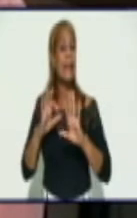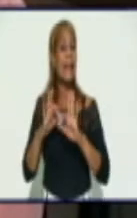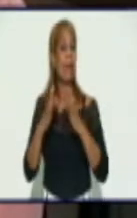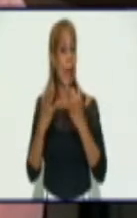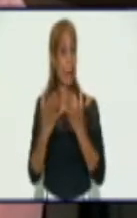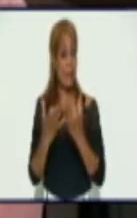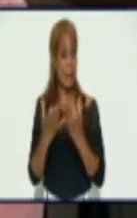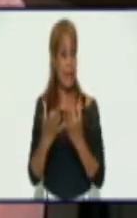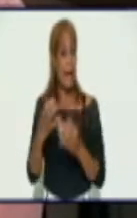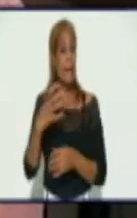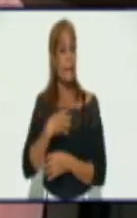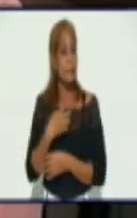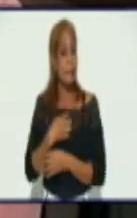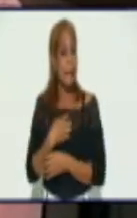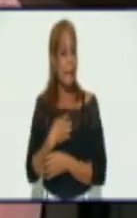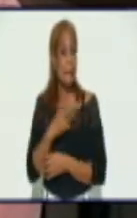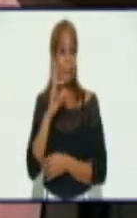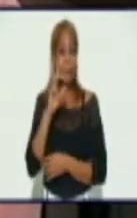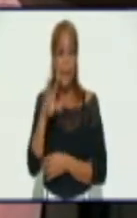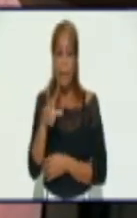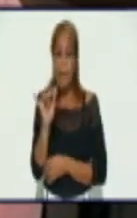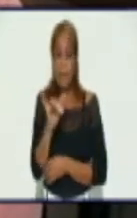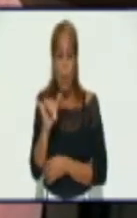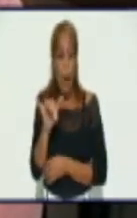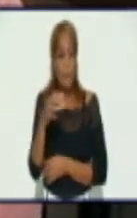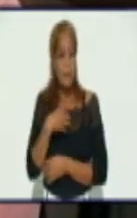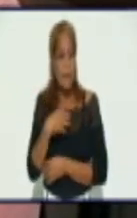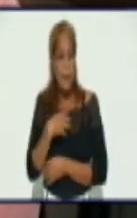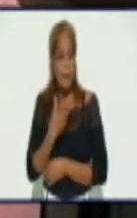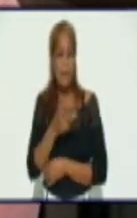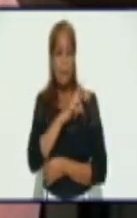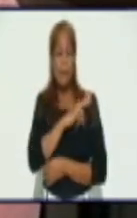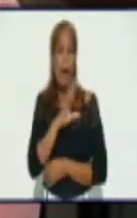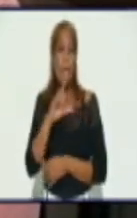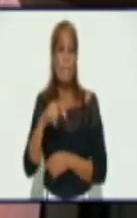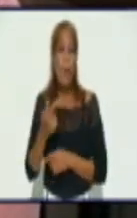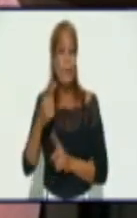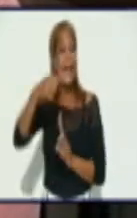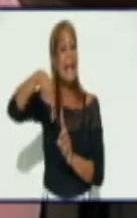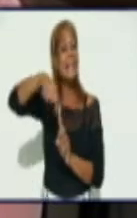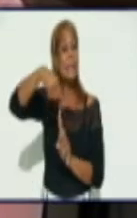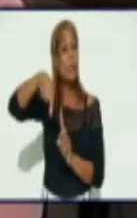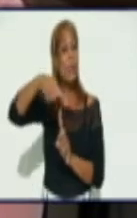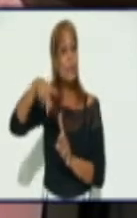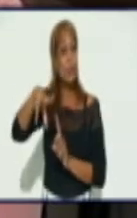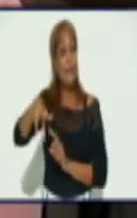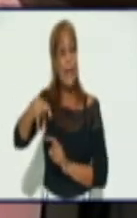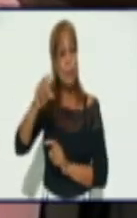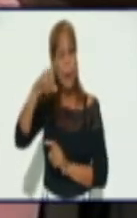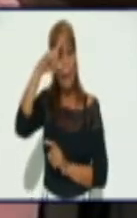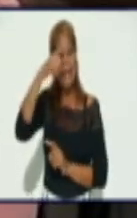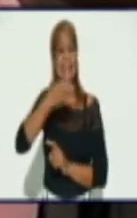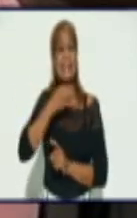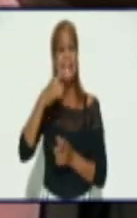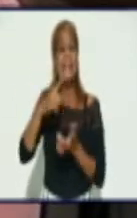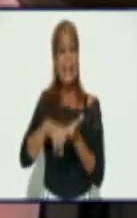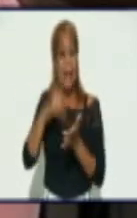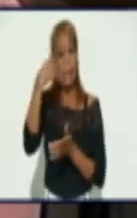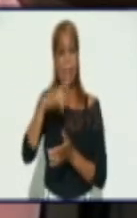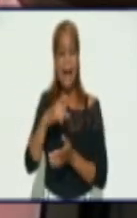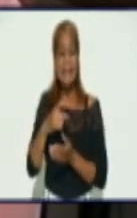ver mucho, porque hoy la circulación de las cepas de alta virulencia hace que de una manera muy rápida